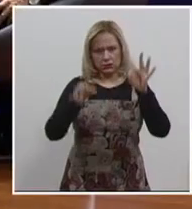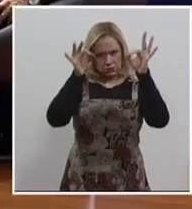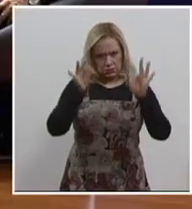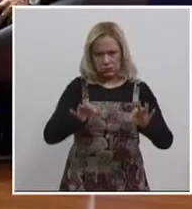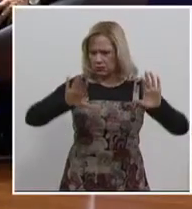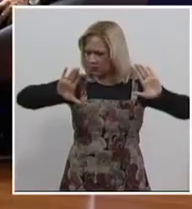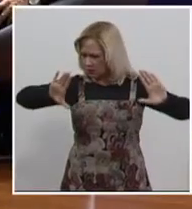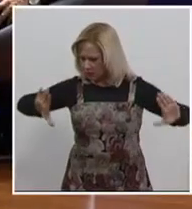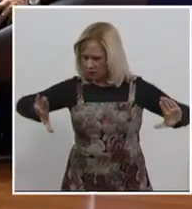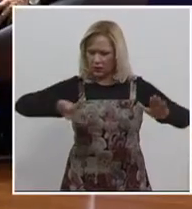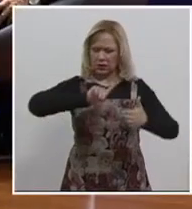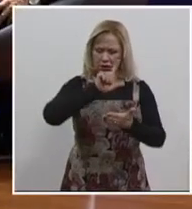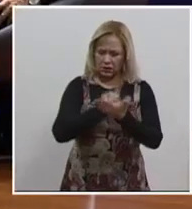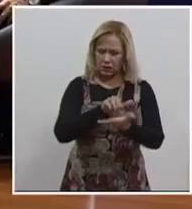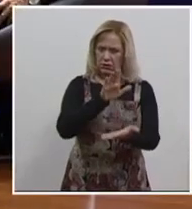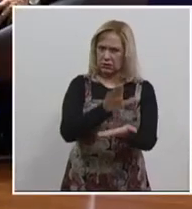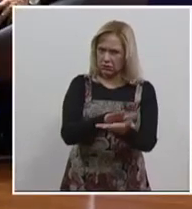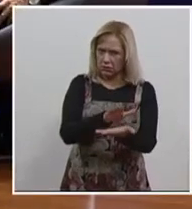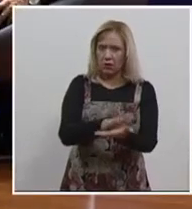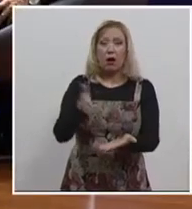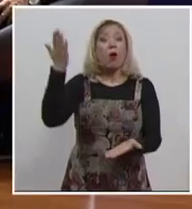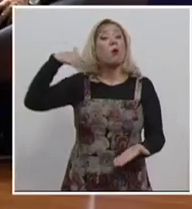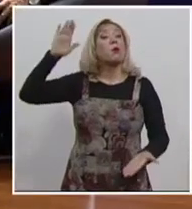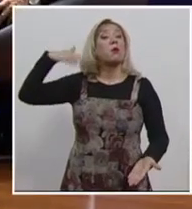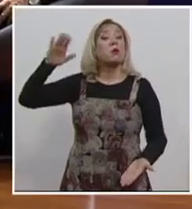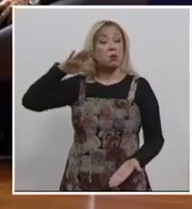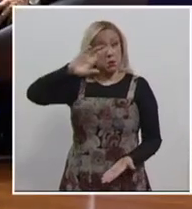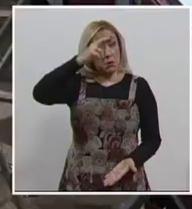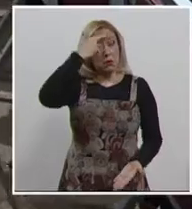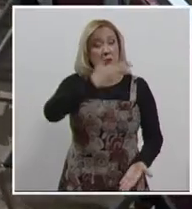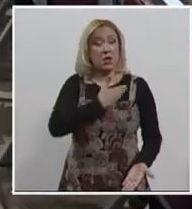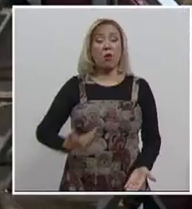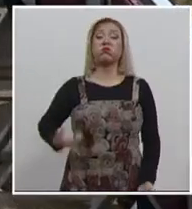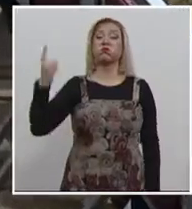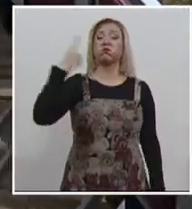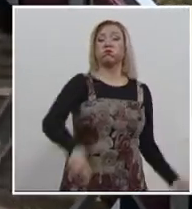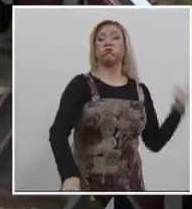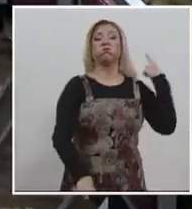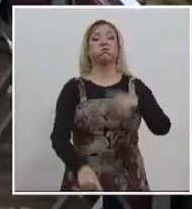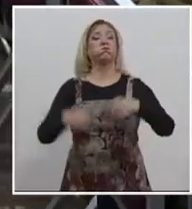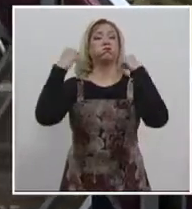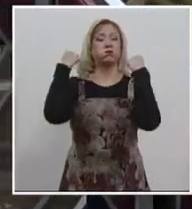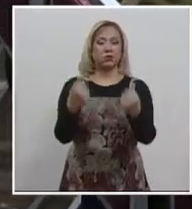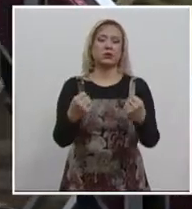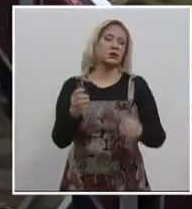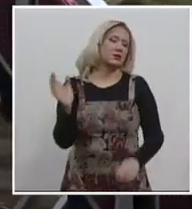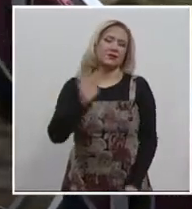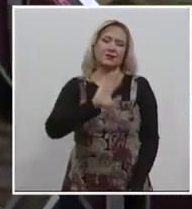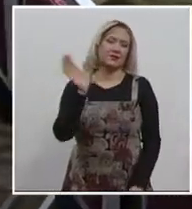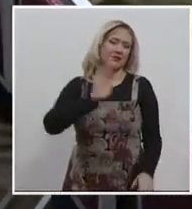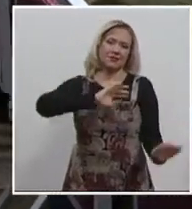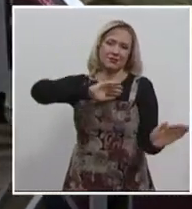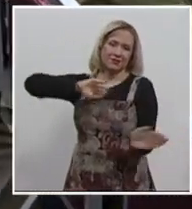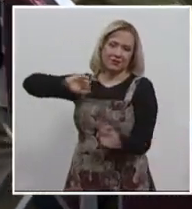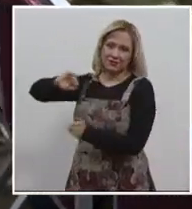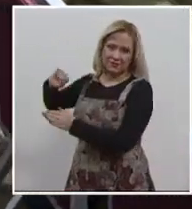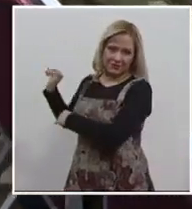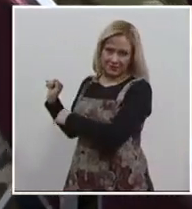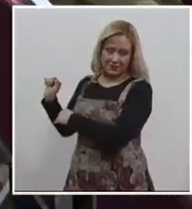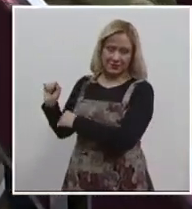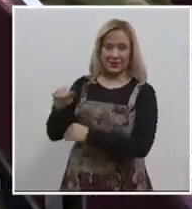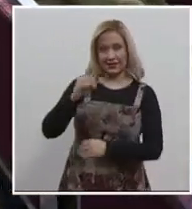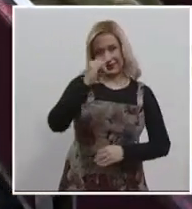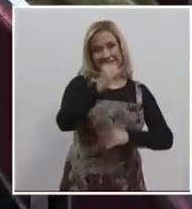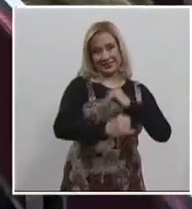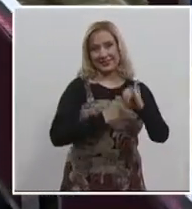no regresar a la época en la que un poder del Estado tenía predominio sobre los demás. Al participar en el Foro Internacional